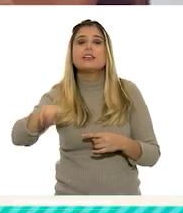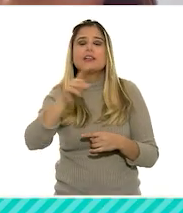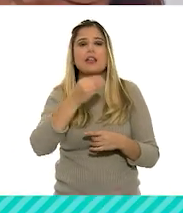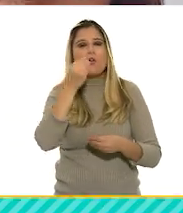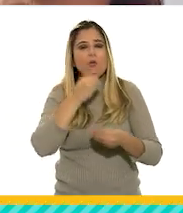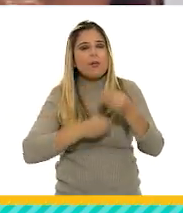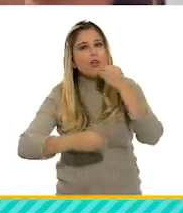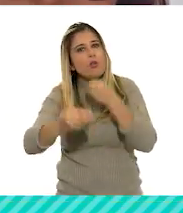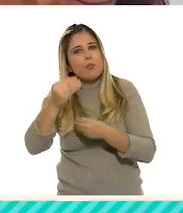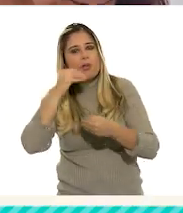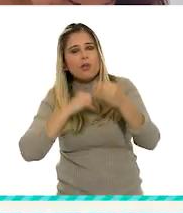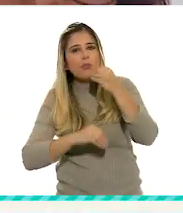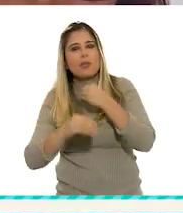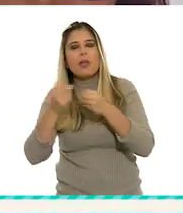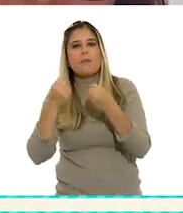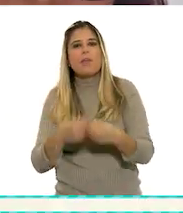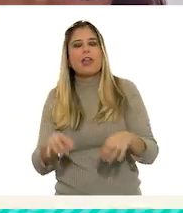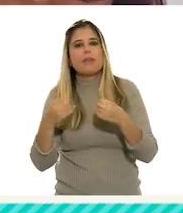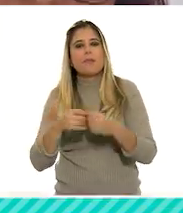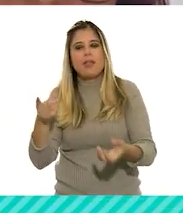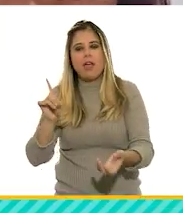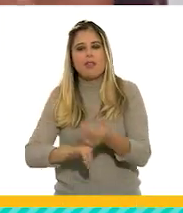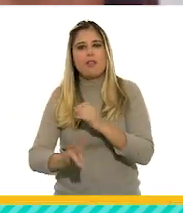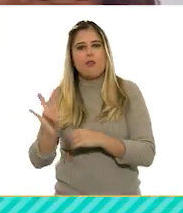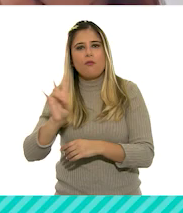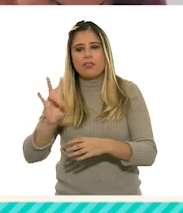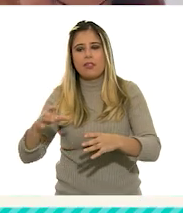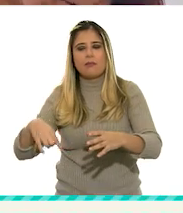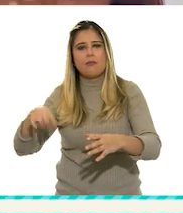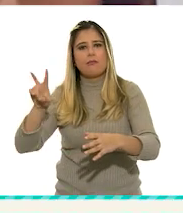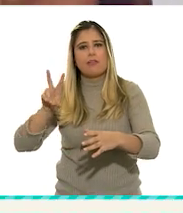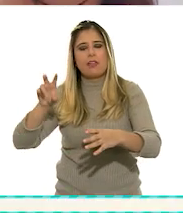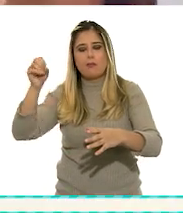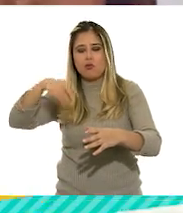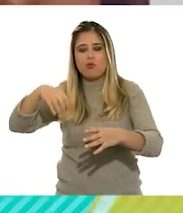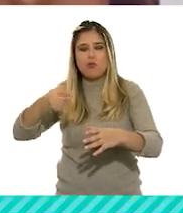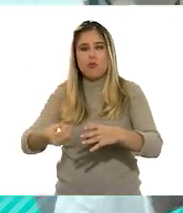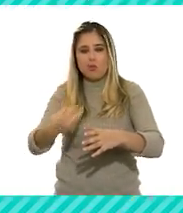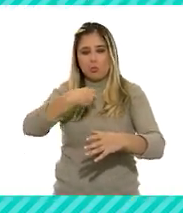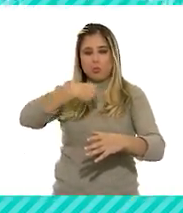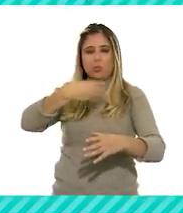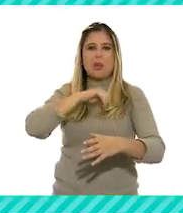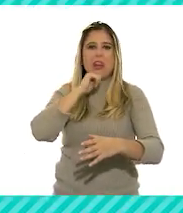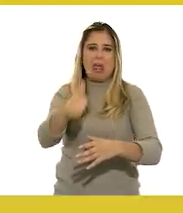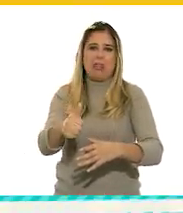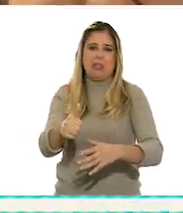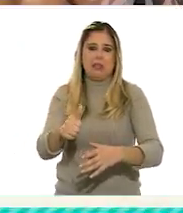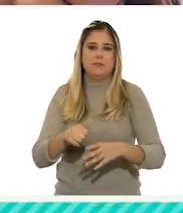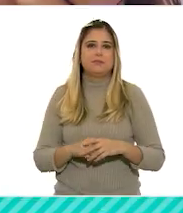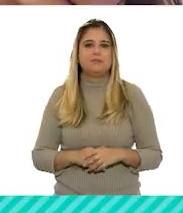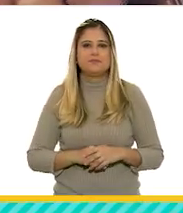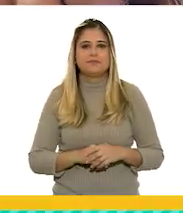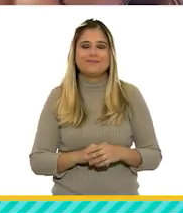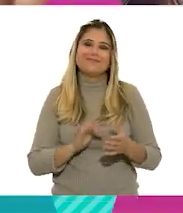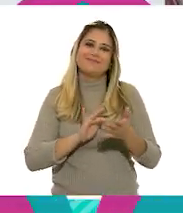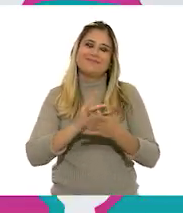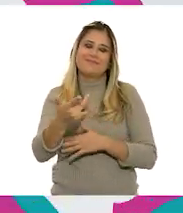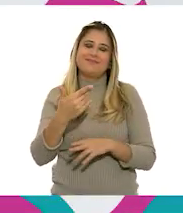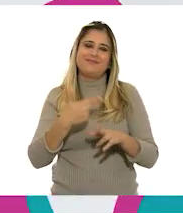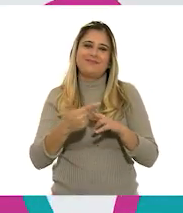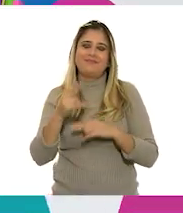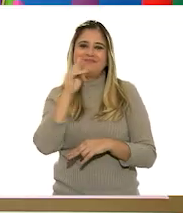ir perdiendo sus nutrientes que aportan a nuestro organismo. Gracias y hasta